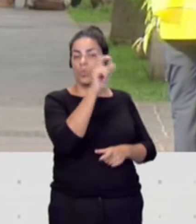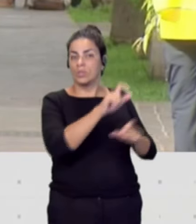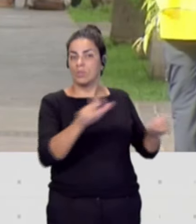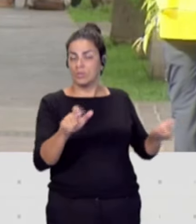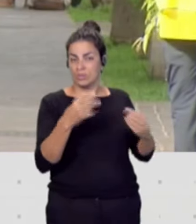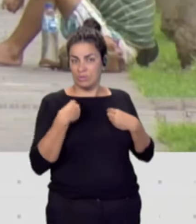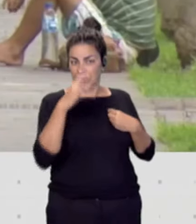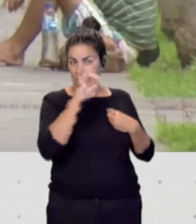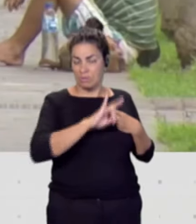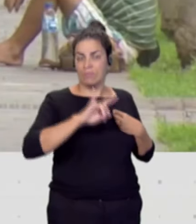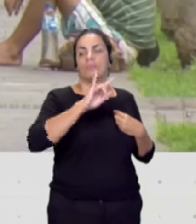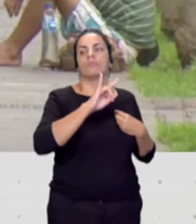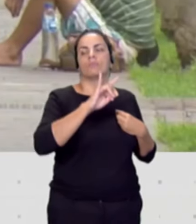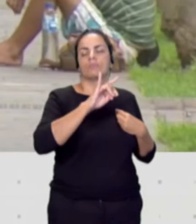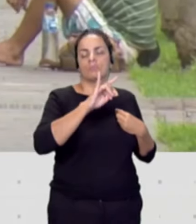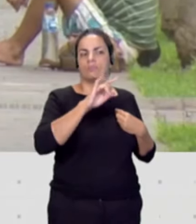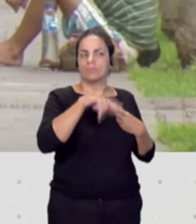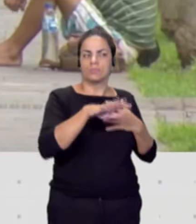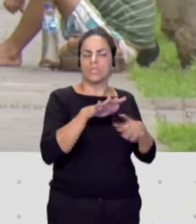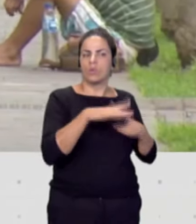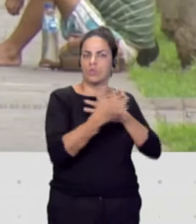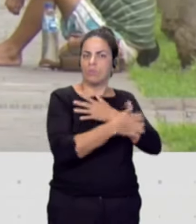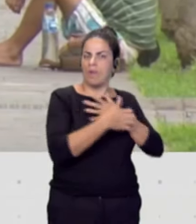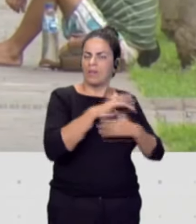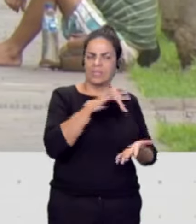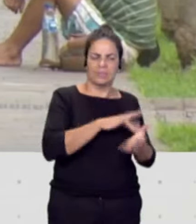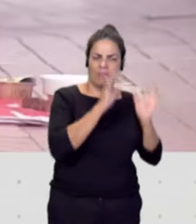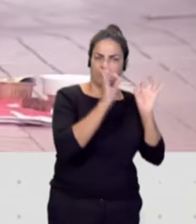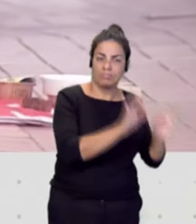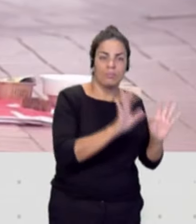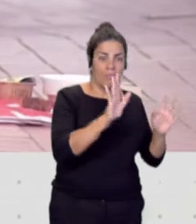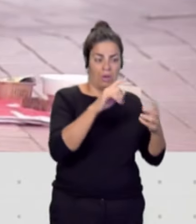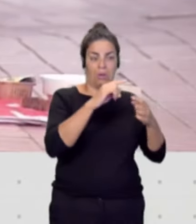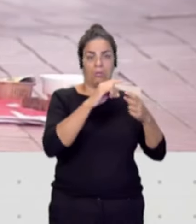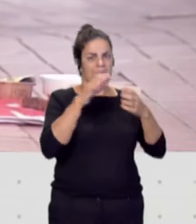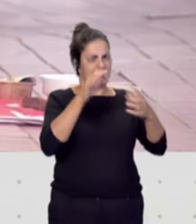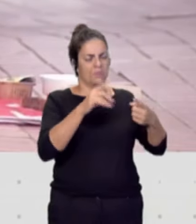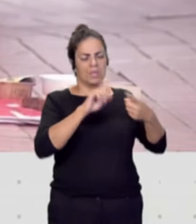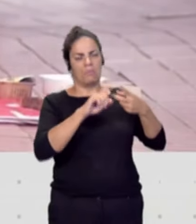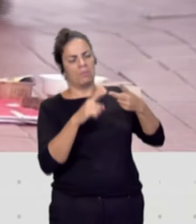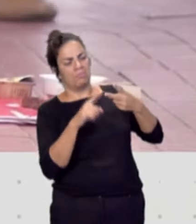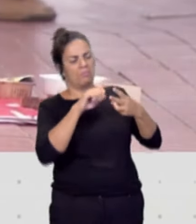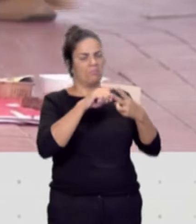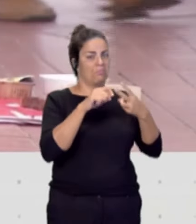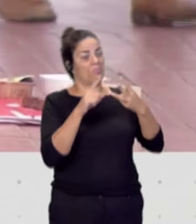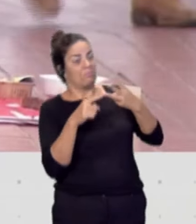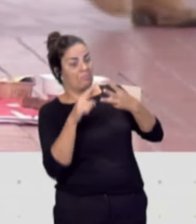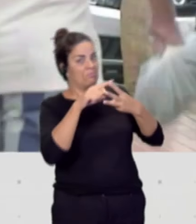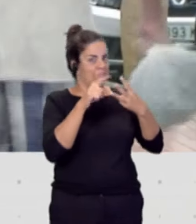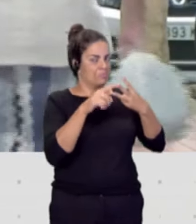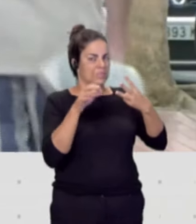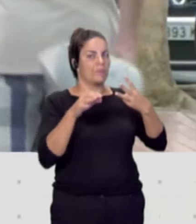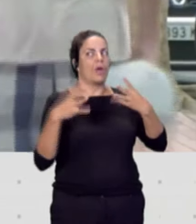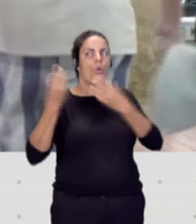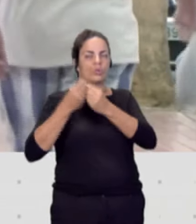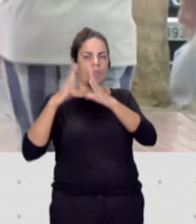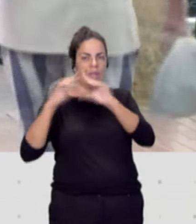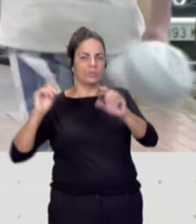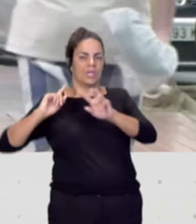en situación de pobreza, pero nunca hemos abandonado ese puesto, o sea, siempre en primer, segundo, tercer lugar, acompañado de Andalucía y